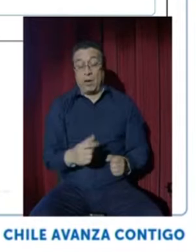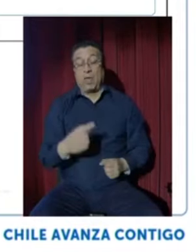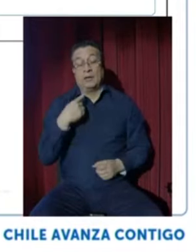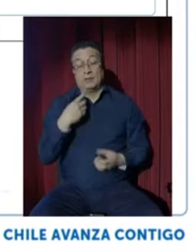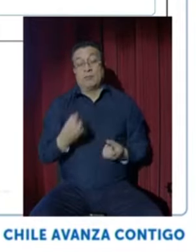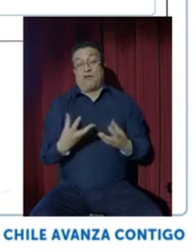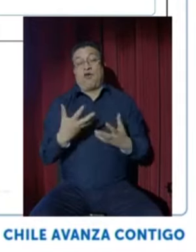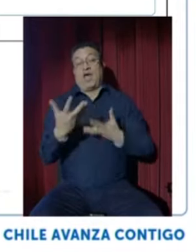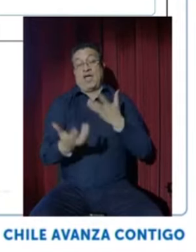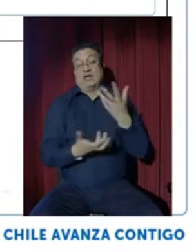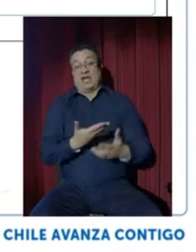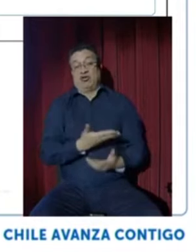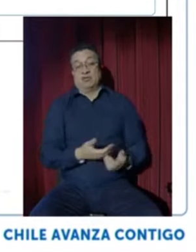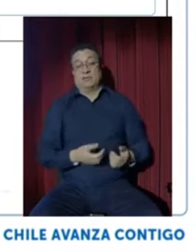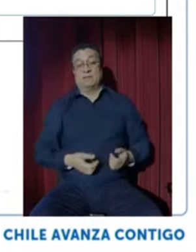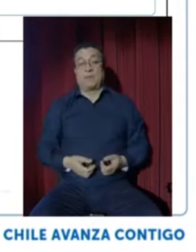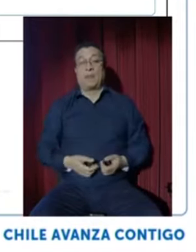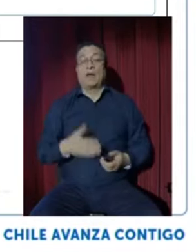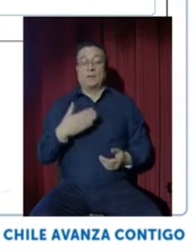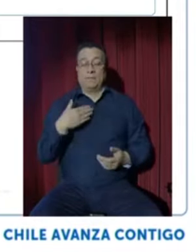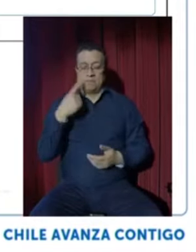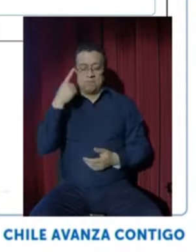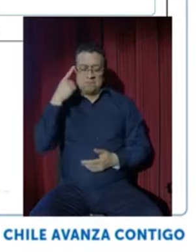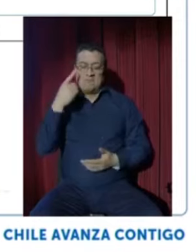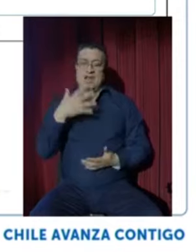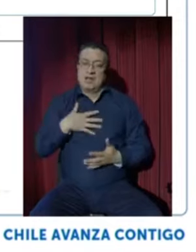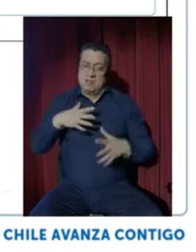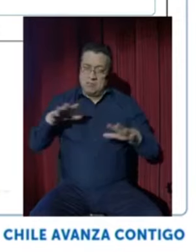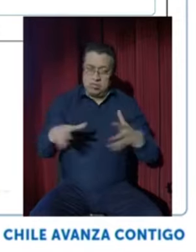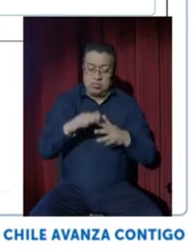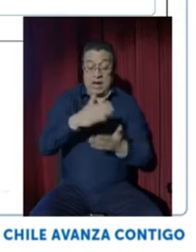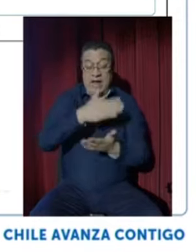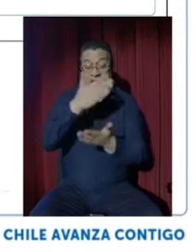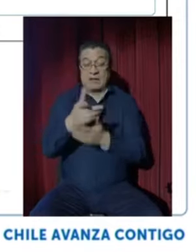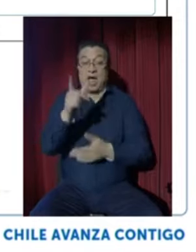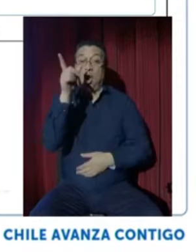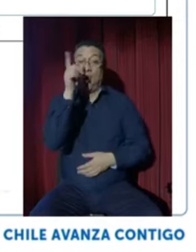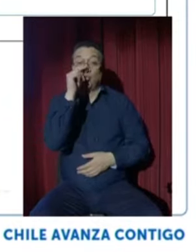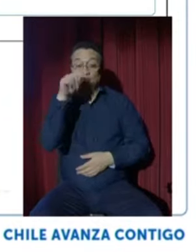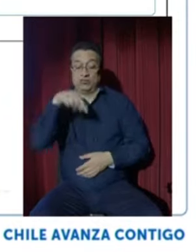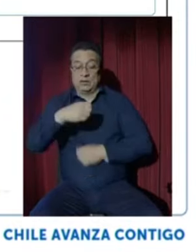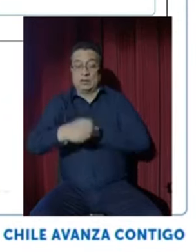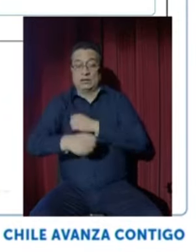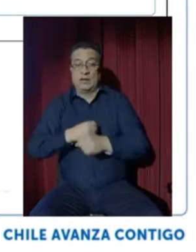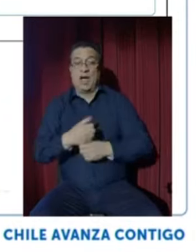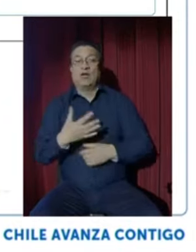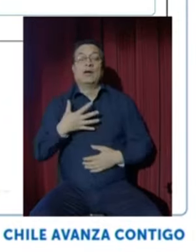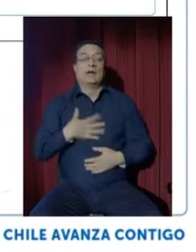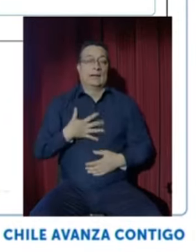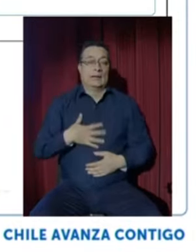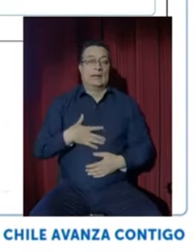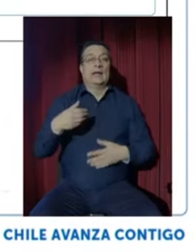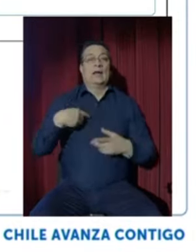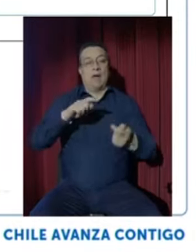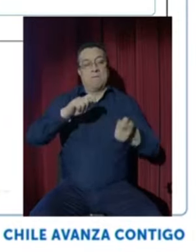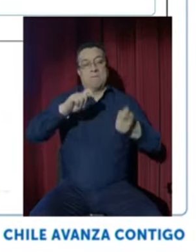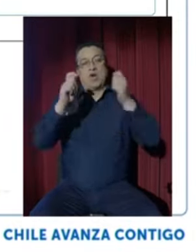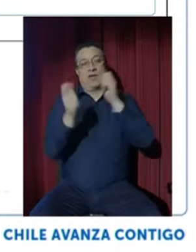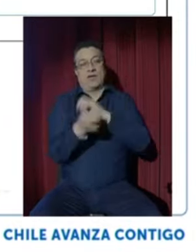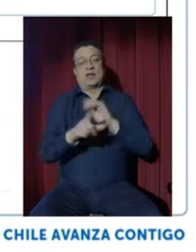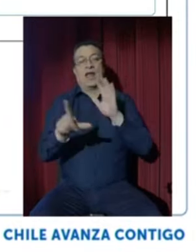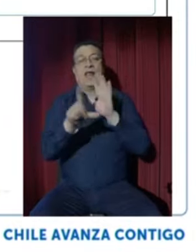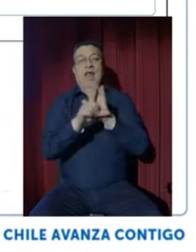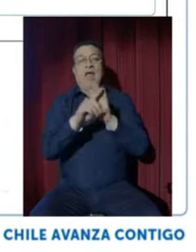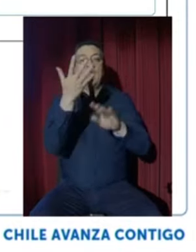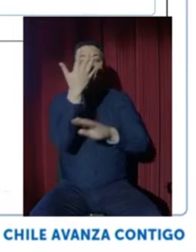generar incendio nos propusimos también a octubre de este año entrar la modificación de la ley de